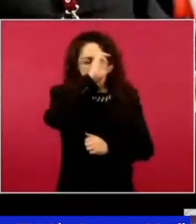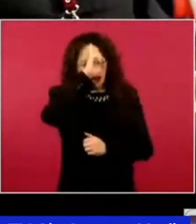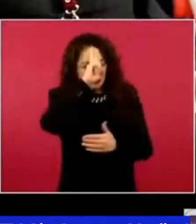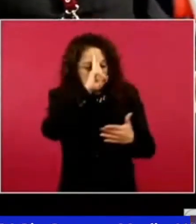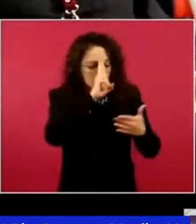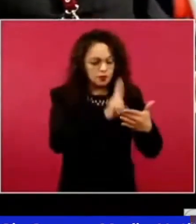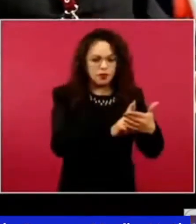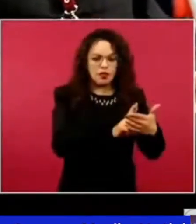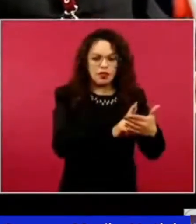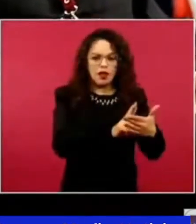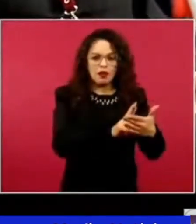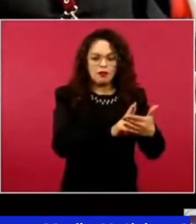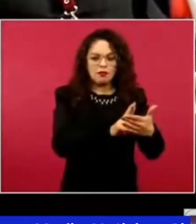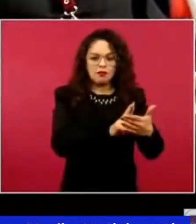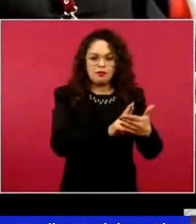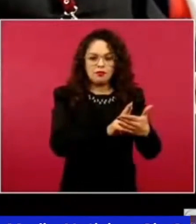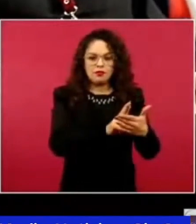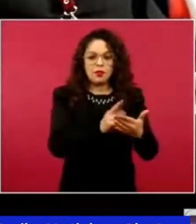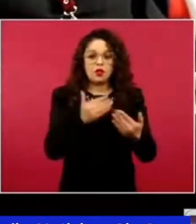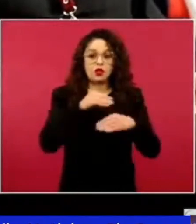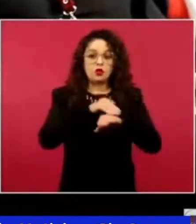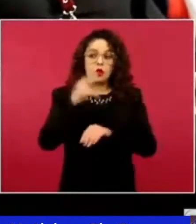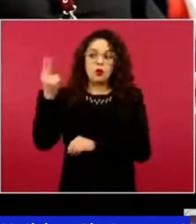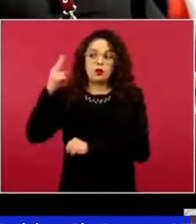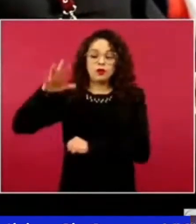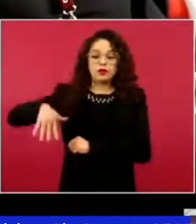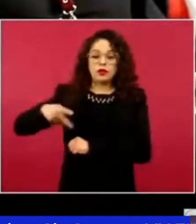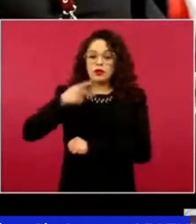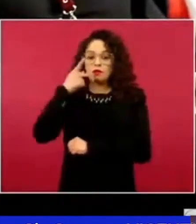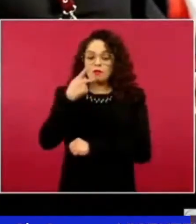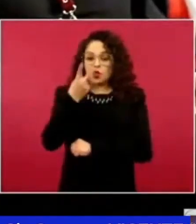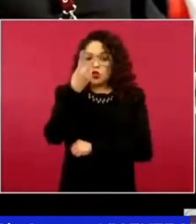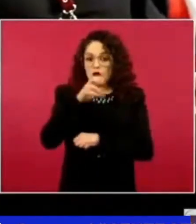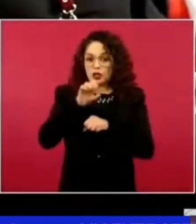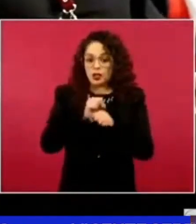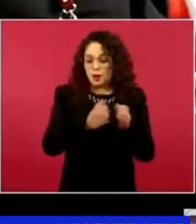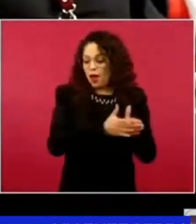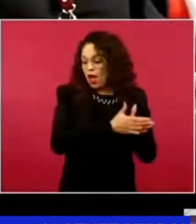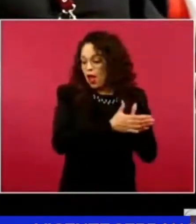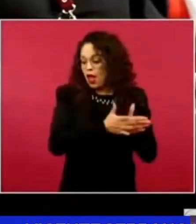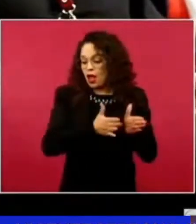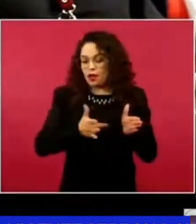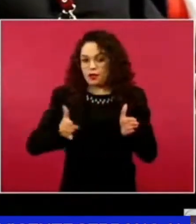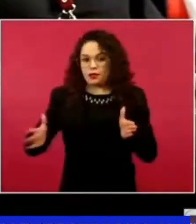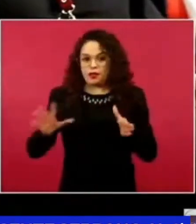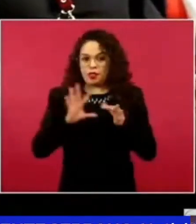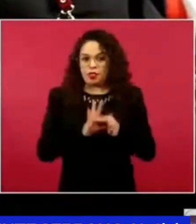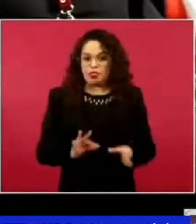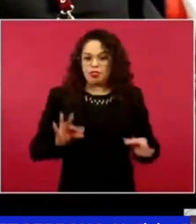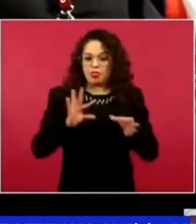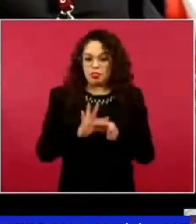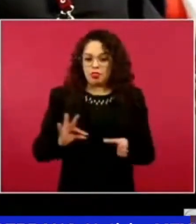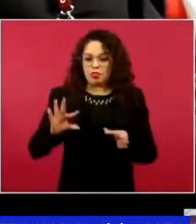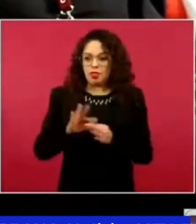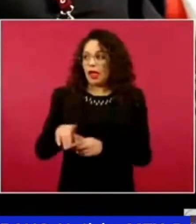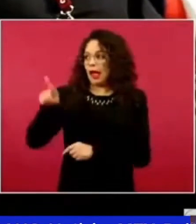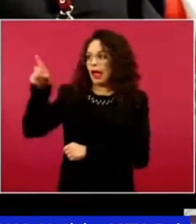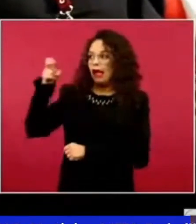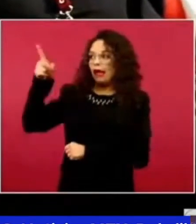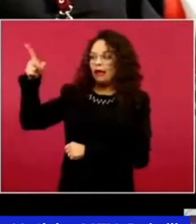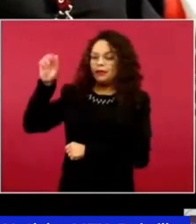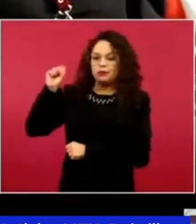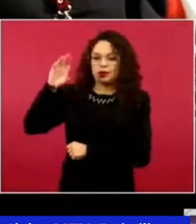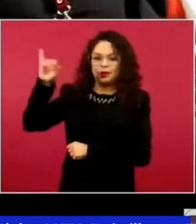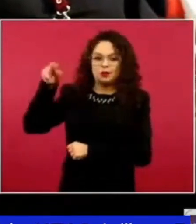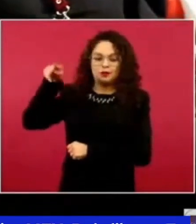cuenta las declaraciones que usted ha hecho a lo largo de estas dos semanas principalmente, y si usted en algún momento lo lo tomaría como